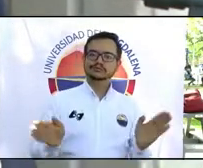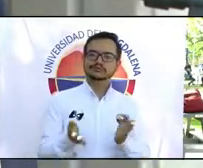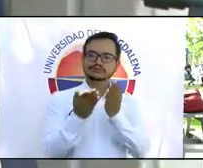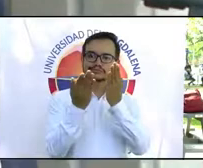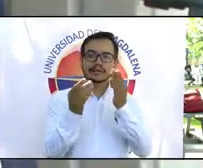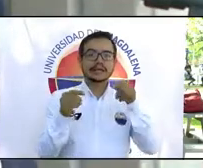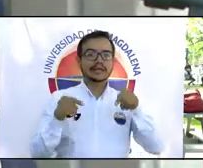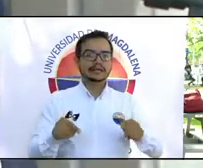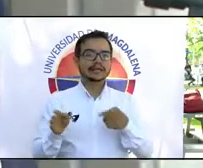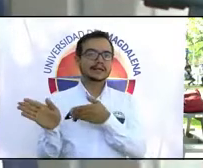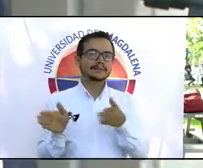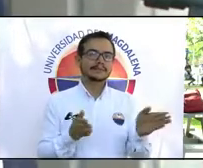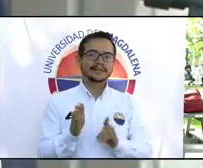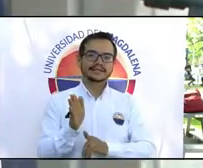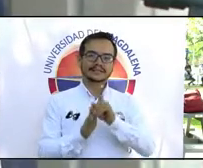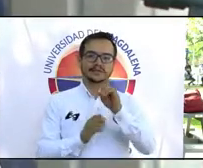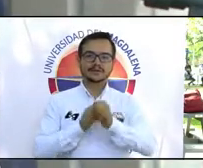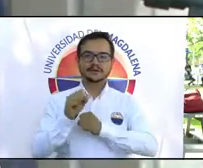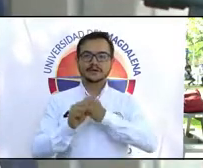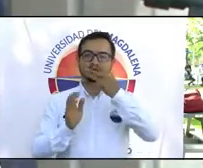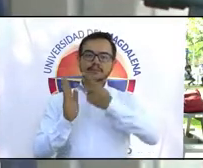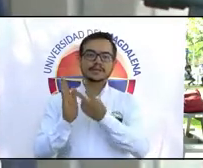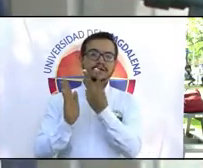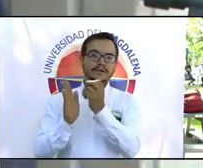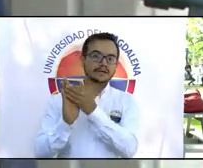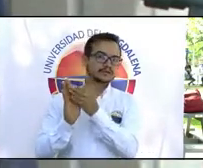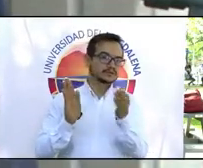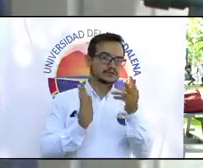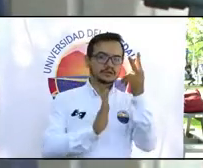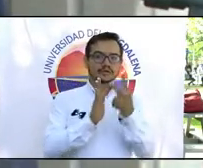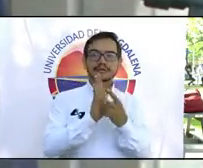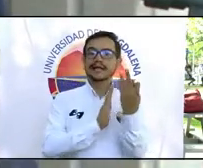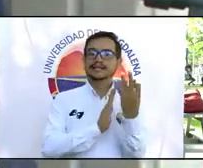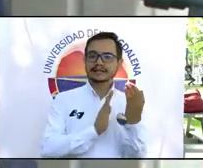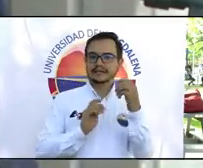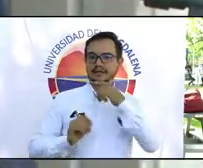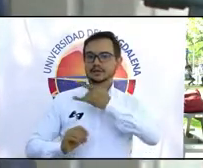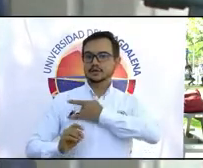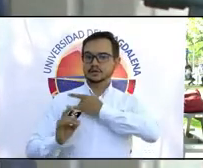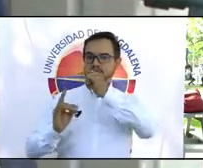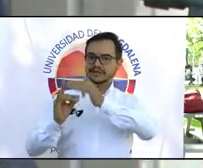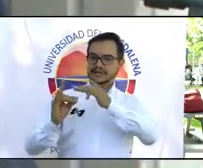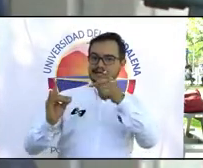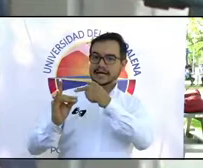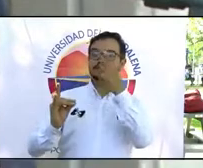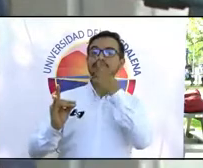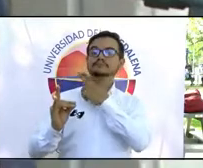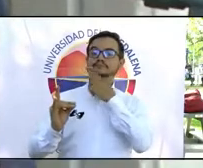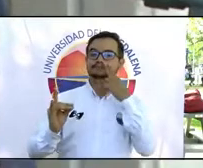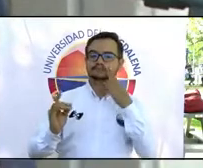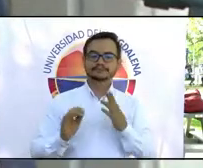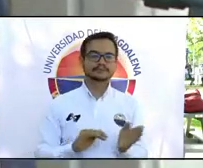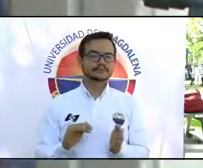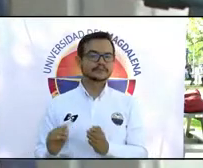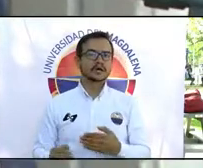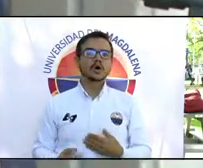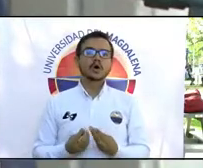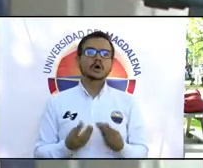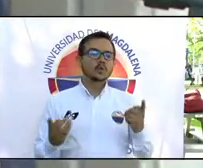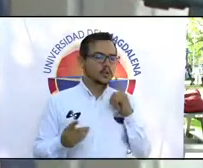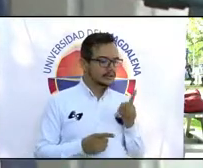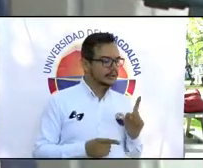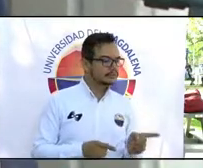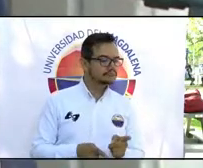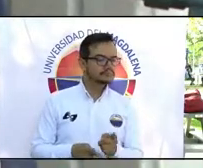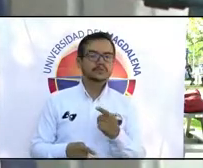Plan de Desarrollo Universitario 2020-2030 Uni Magdalena comprometida. Son 133 elementos que